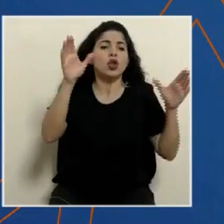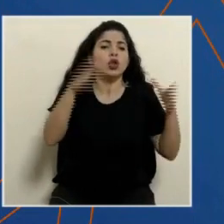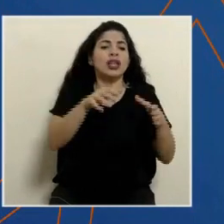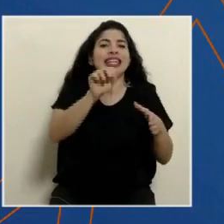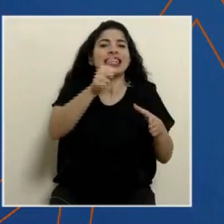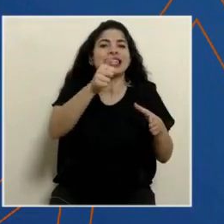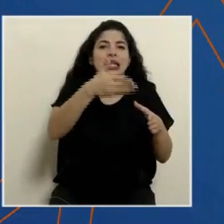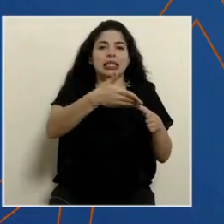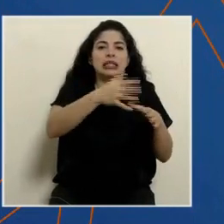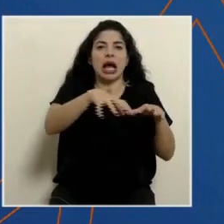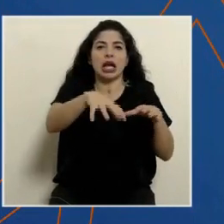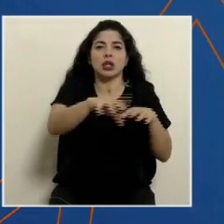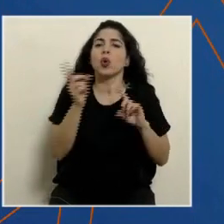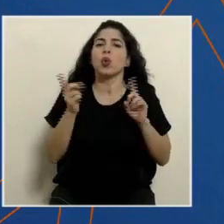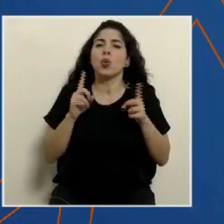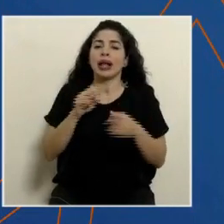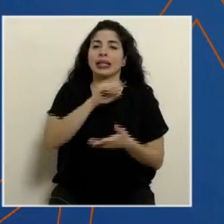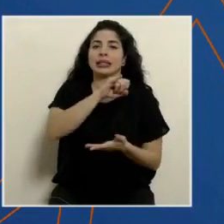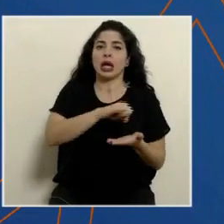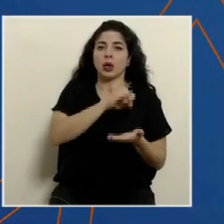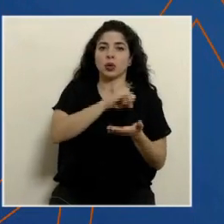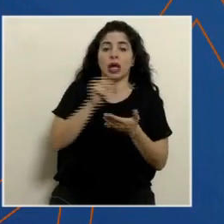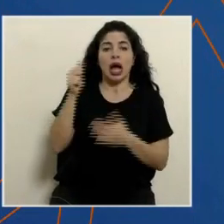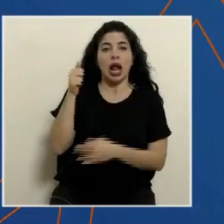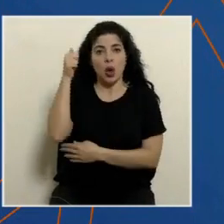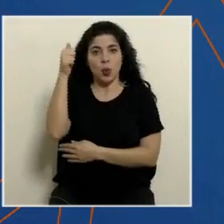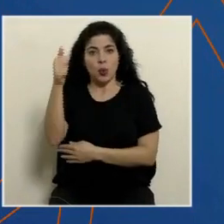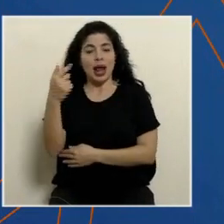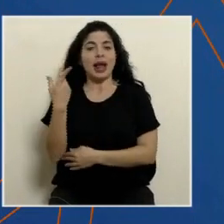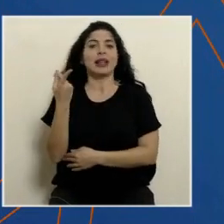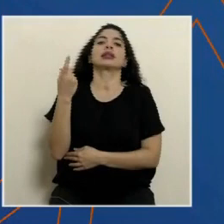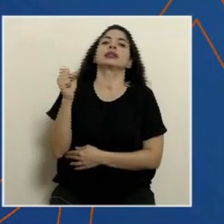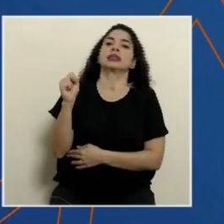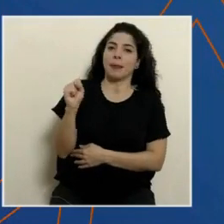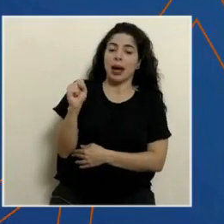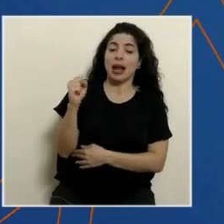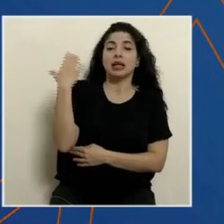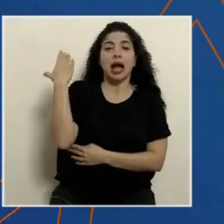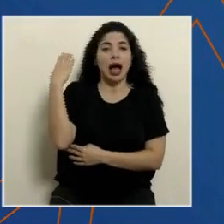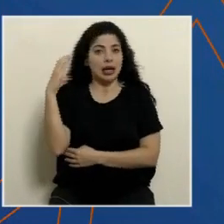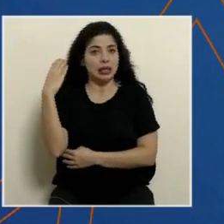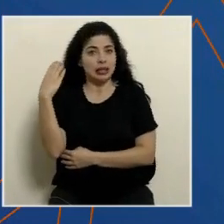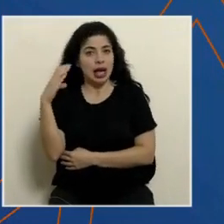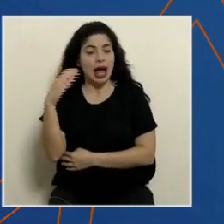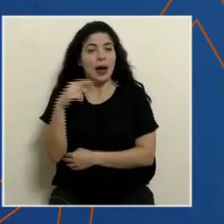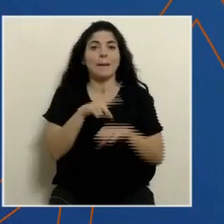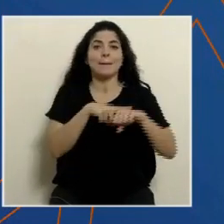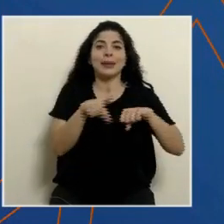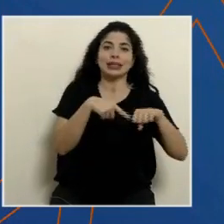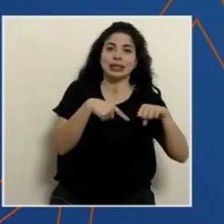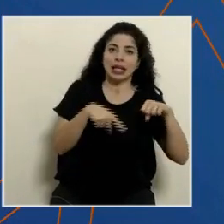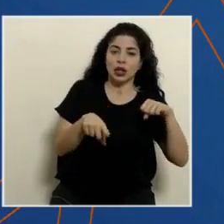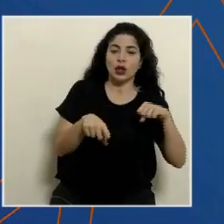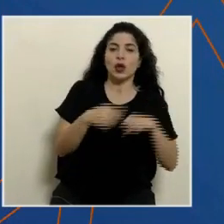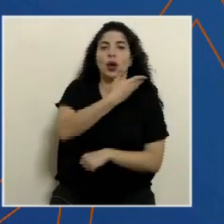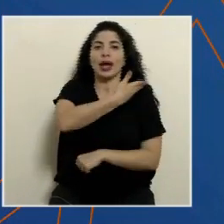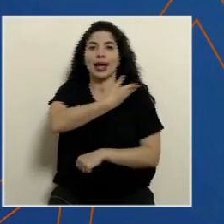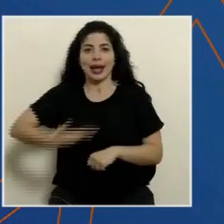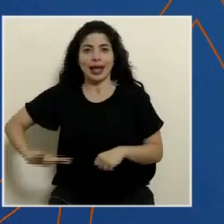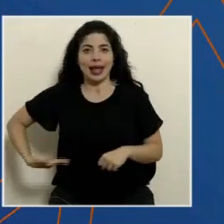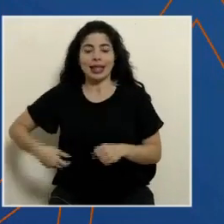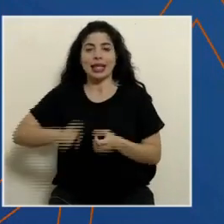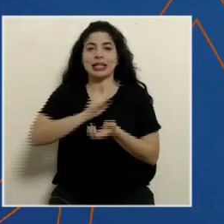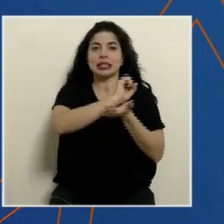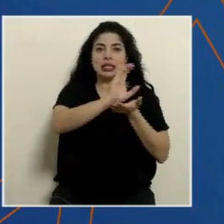epidemiológica. Estos son San José, Alajuela, Desamparados, Cartago, Pérez Celedón, Heredia,